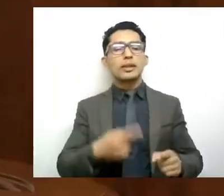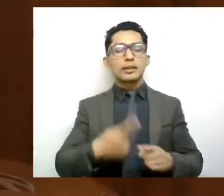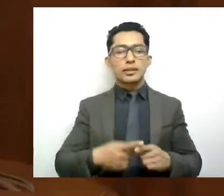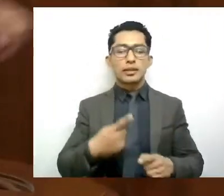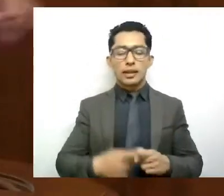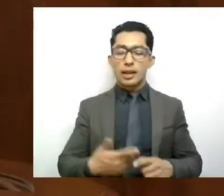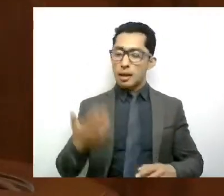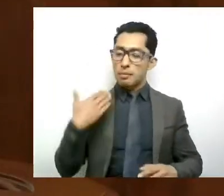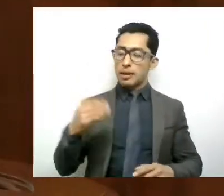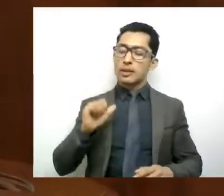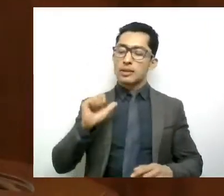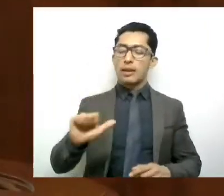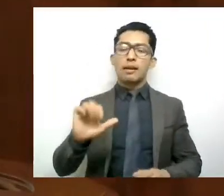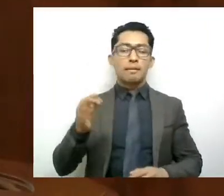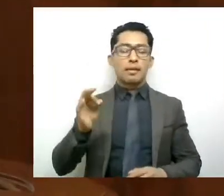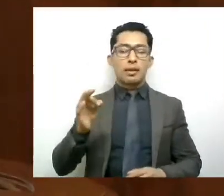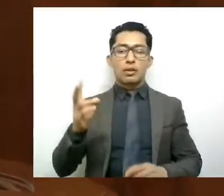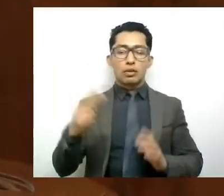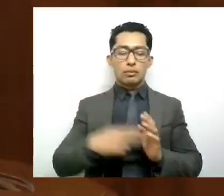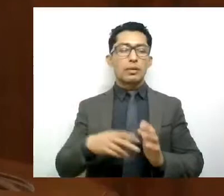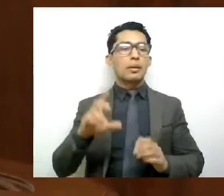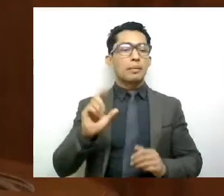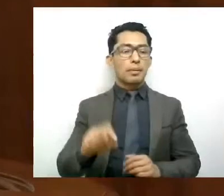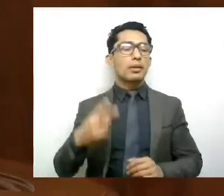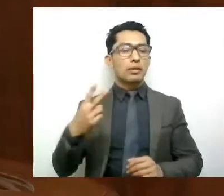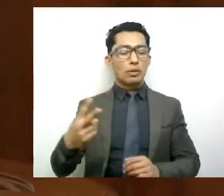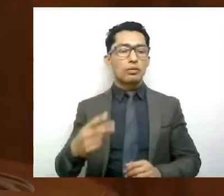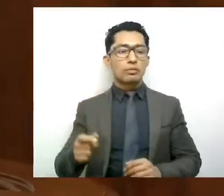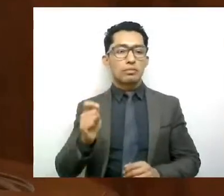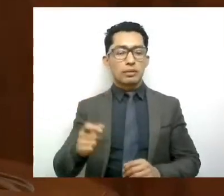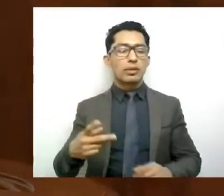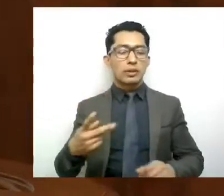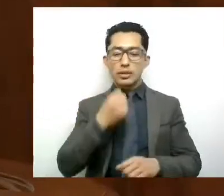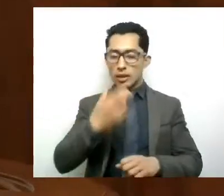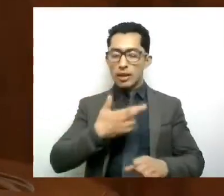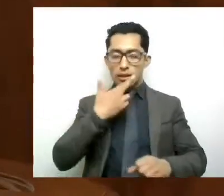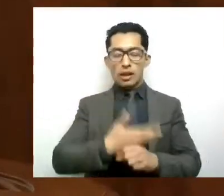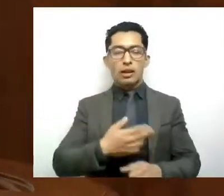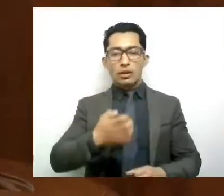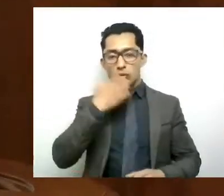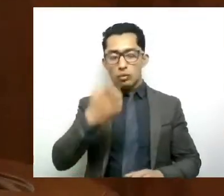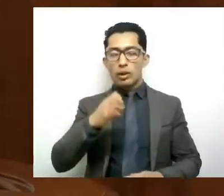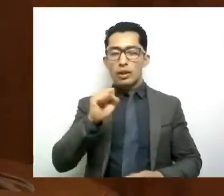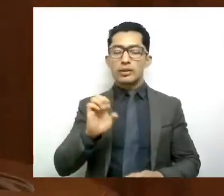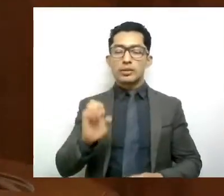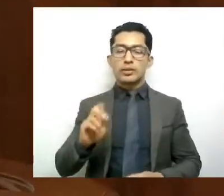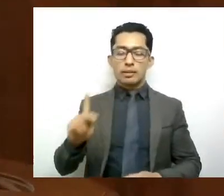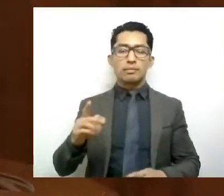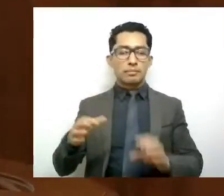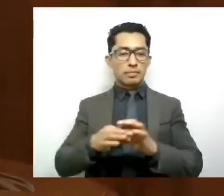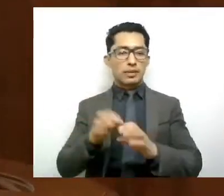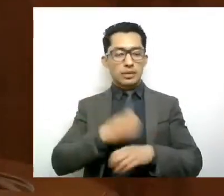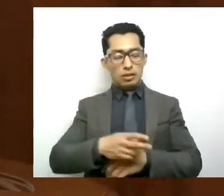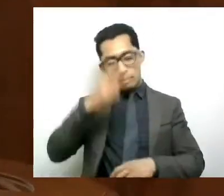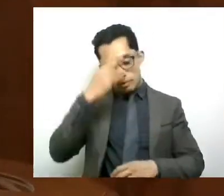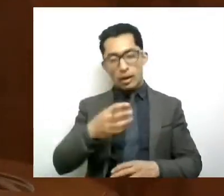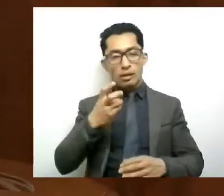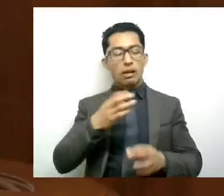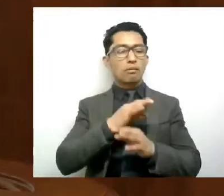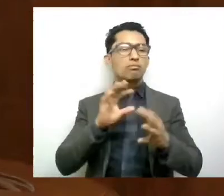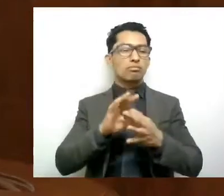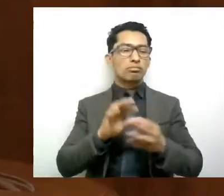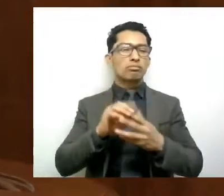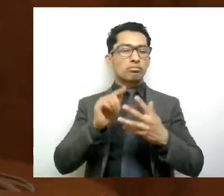16 de febrero del 2022 por el secretario de Educación del Estado de México, que dimensionó